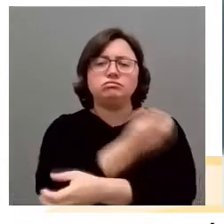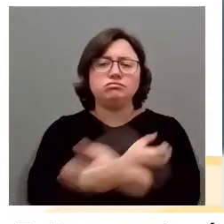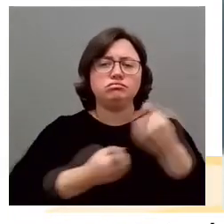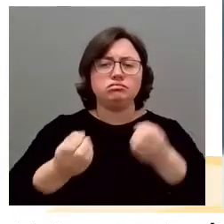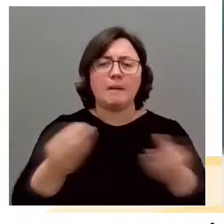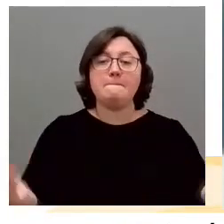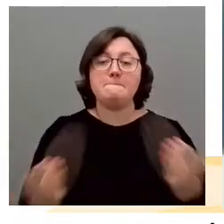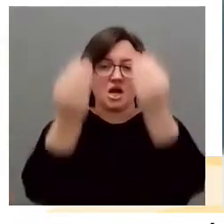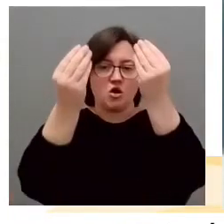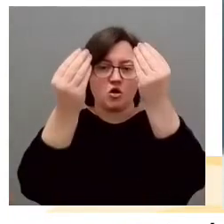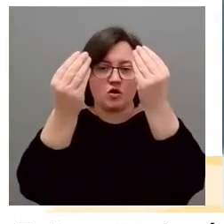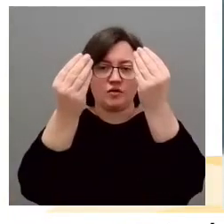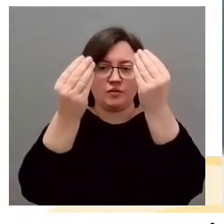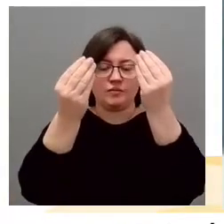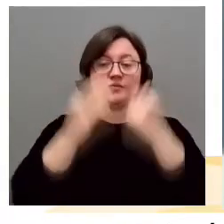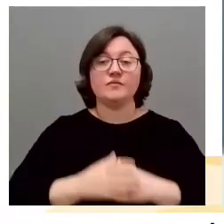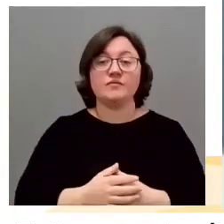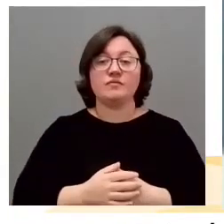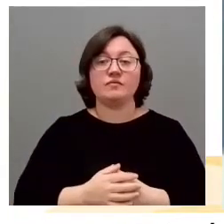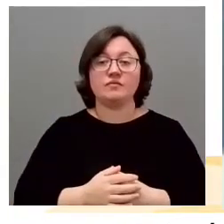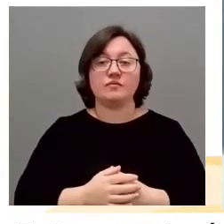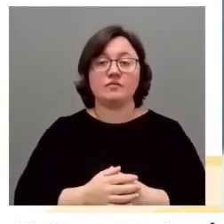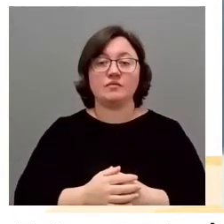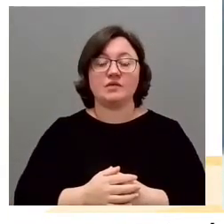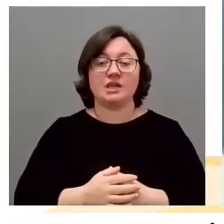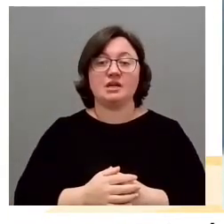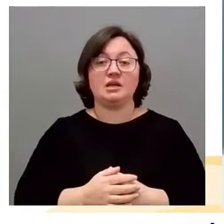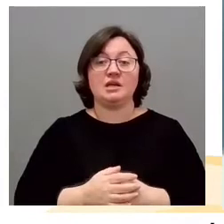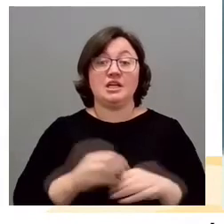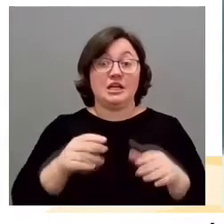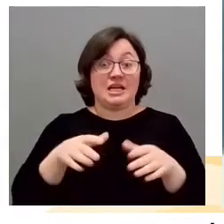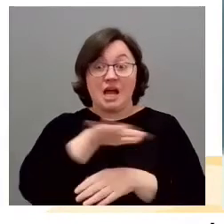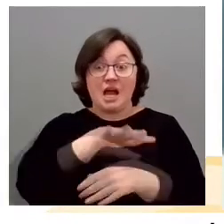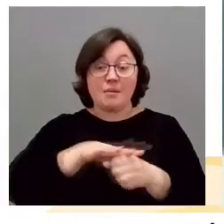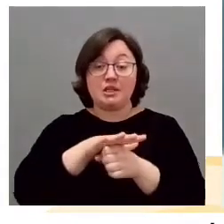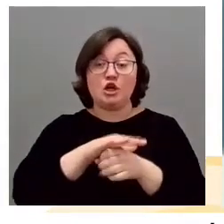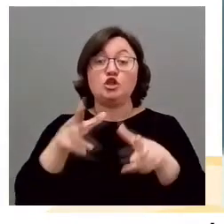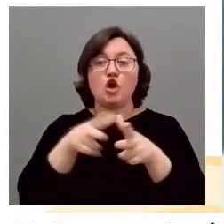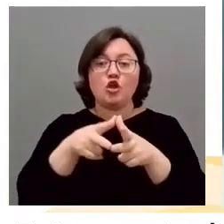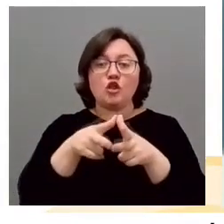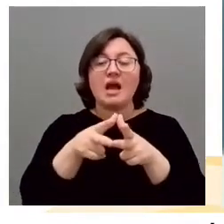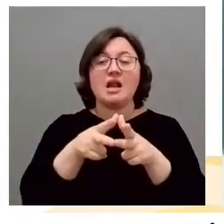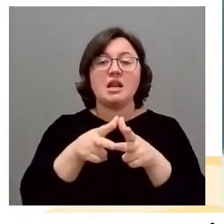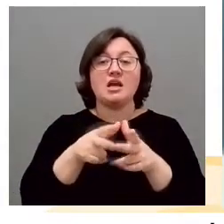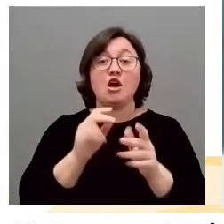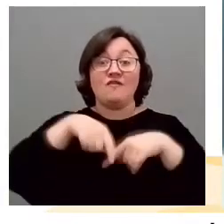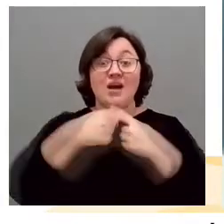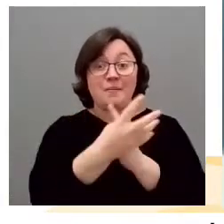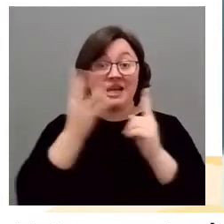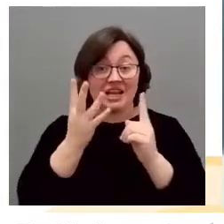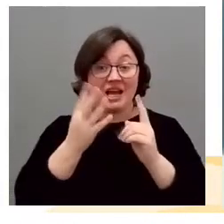coordinen mejor, eliminar la sobrecarga social y económica de las